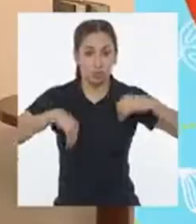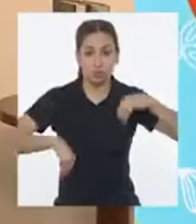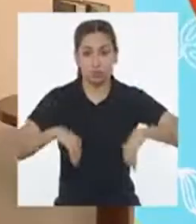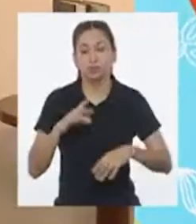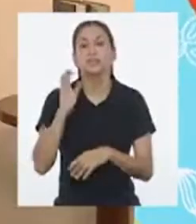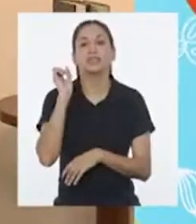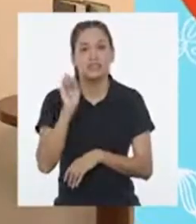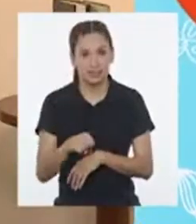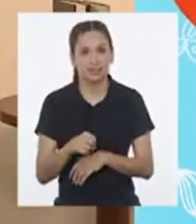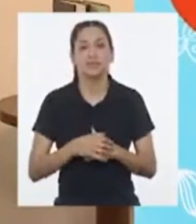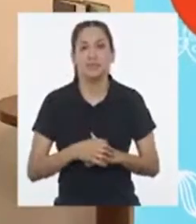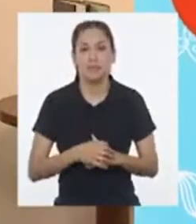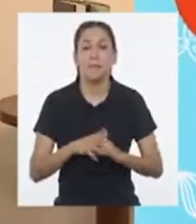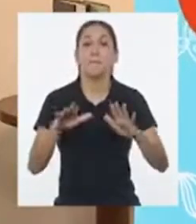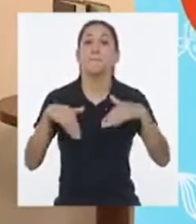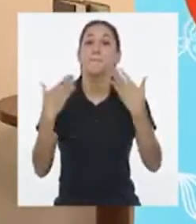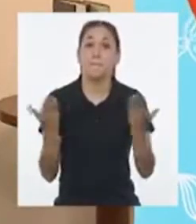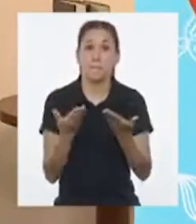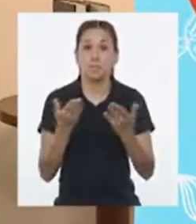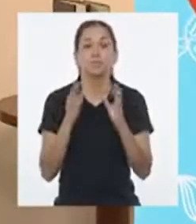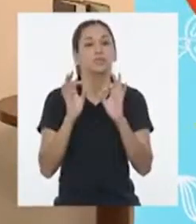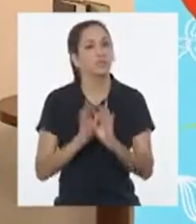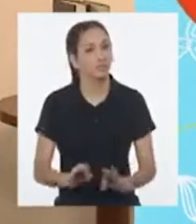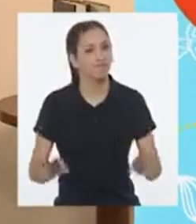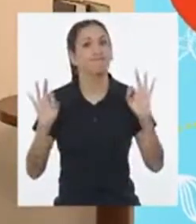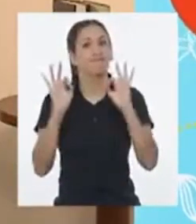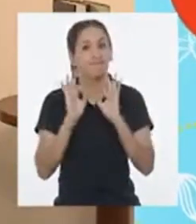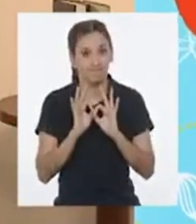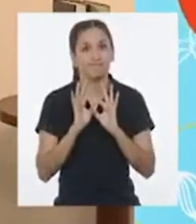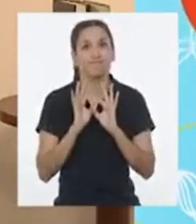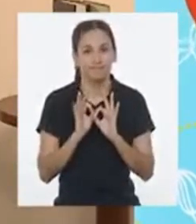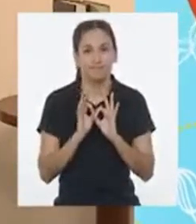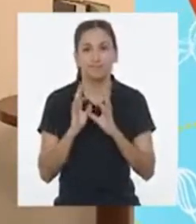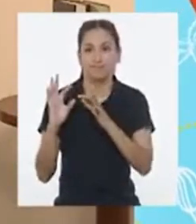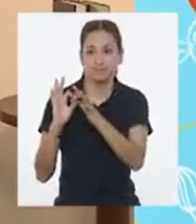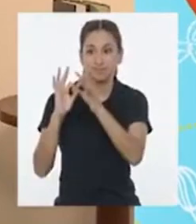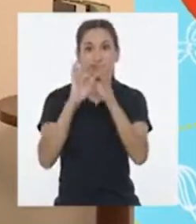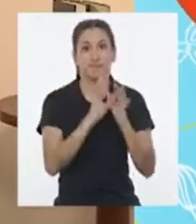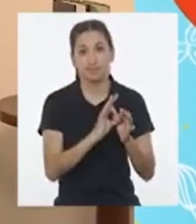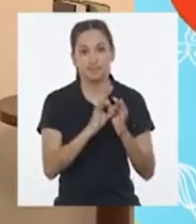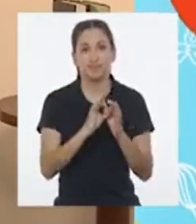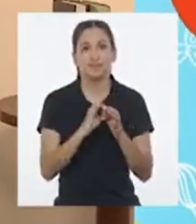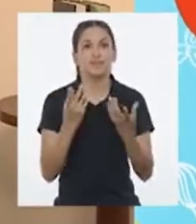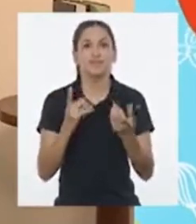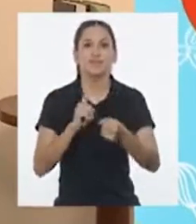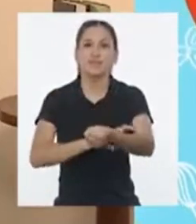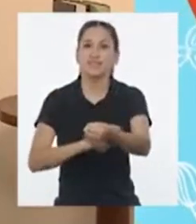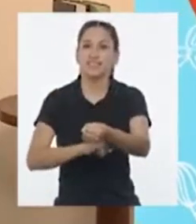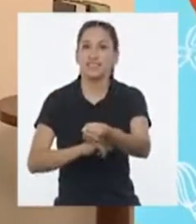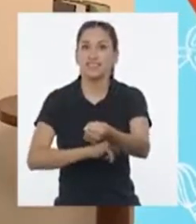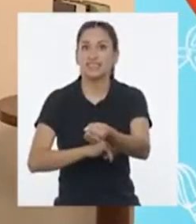sustento. Efectivamente, por eso eran muy importantes las relaciones de parentesco en